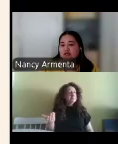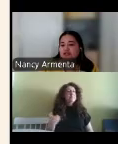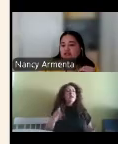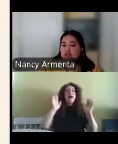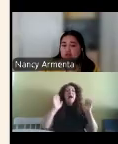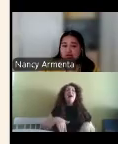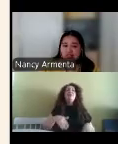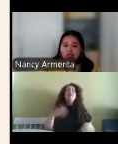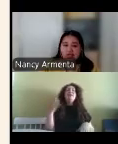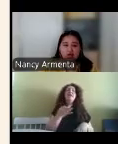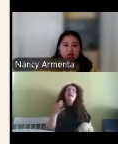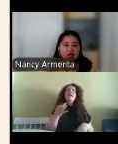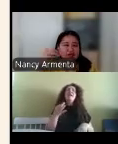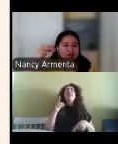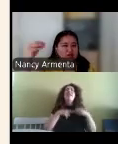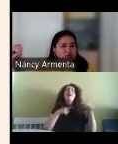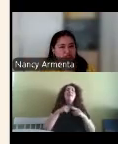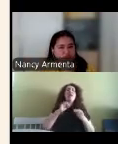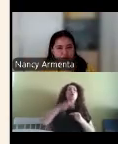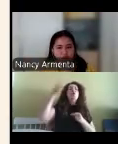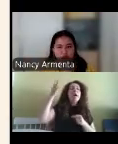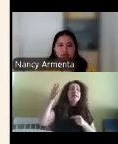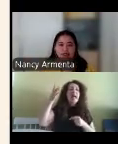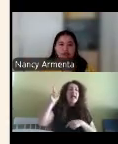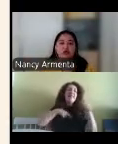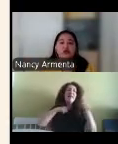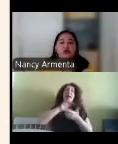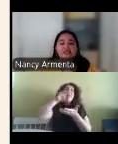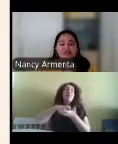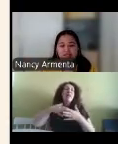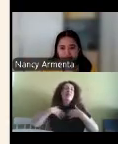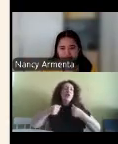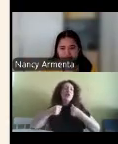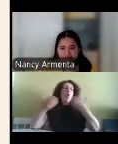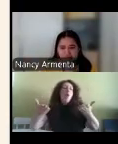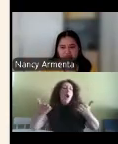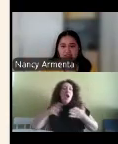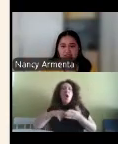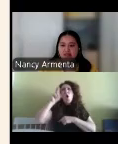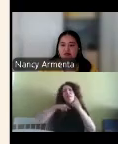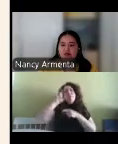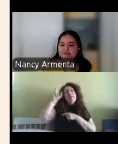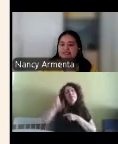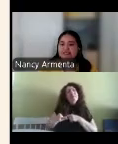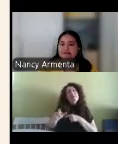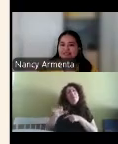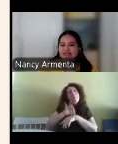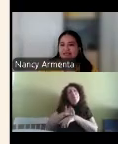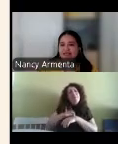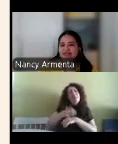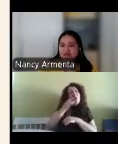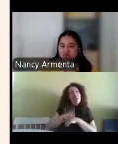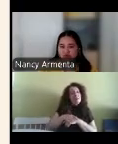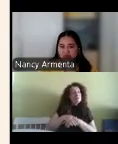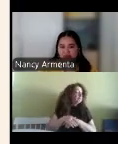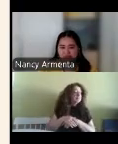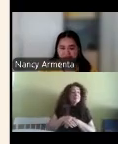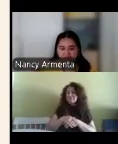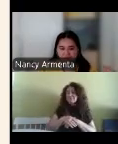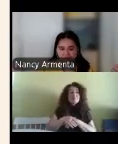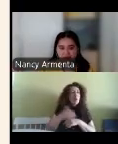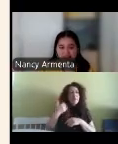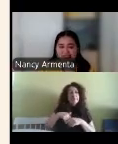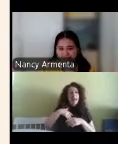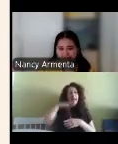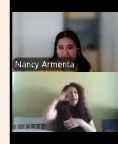una cuestión de suerte o en qué centro de salud te toque o con qué sanitario, sino ya pasan a ser estructurales.